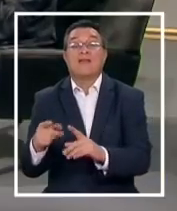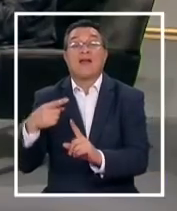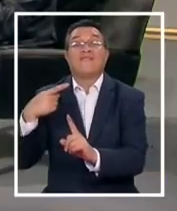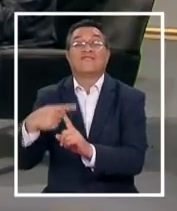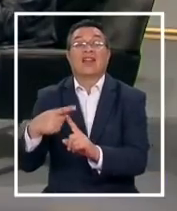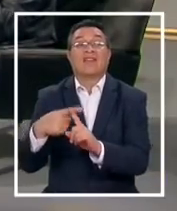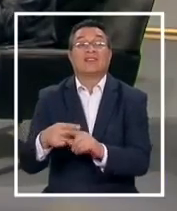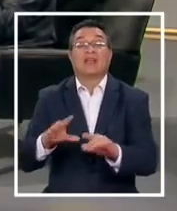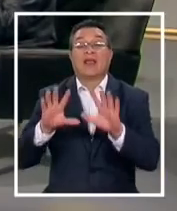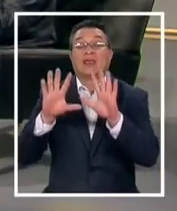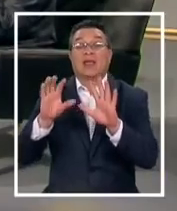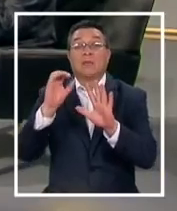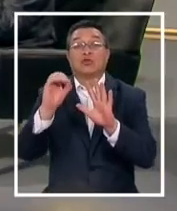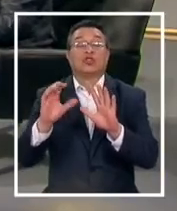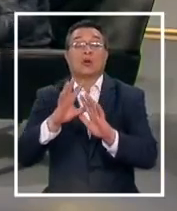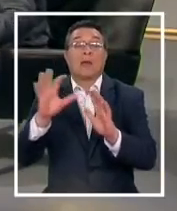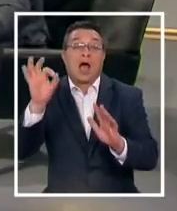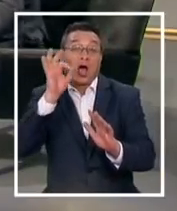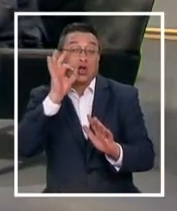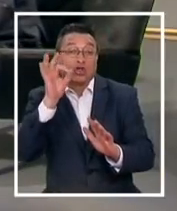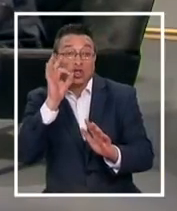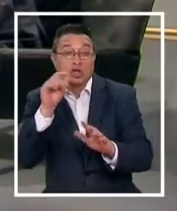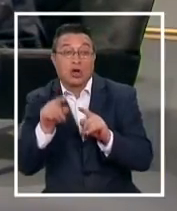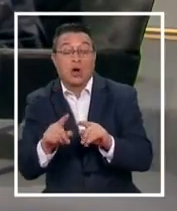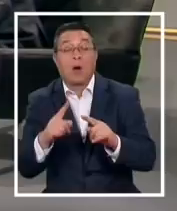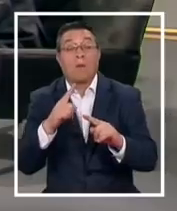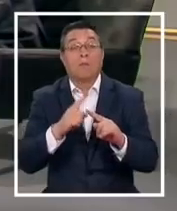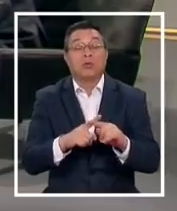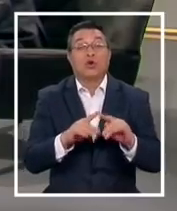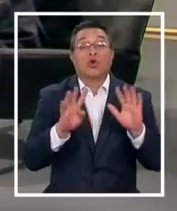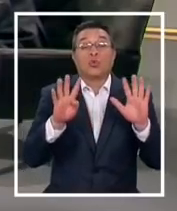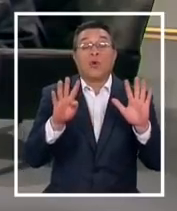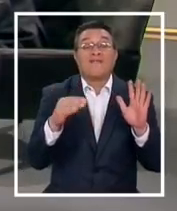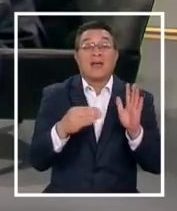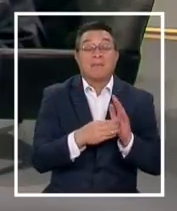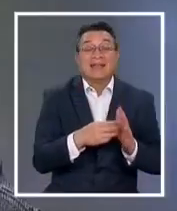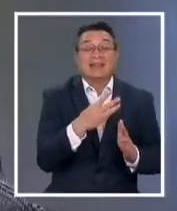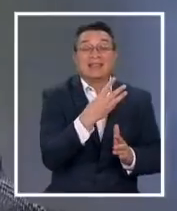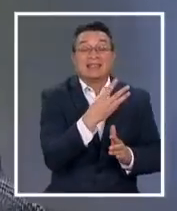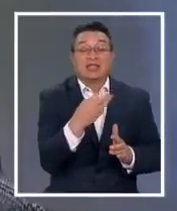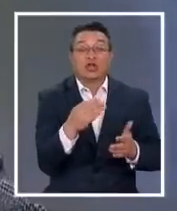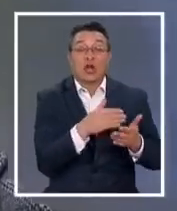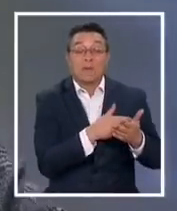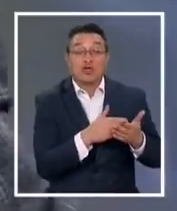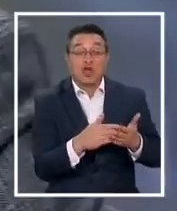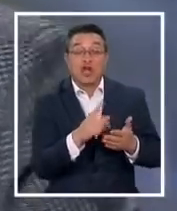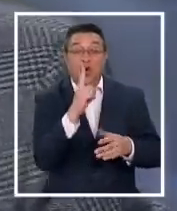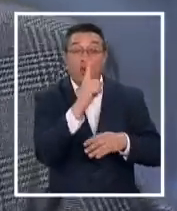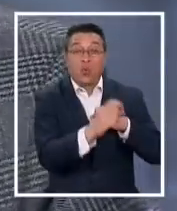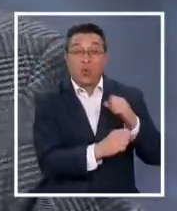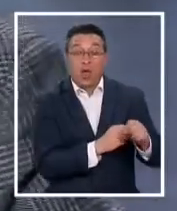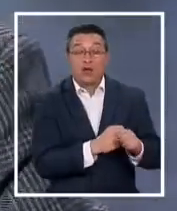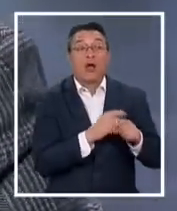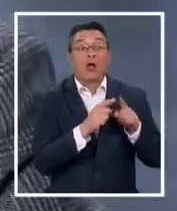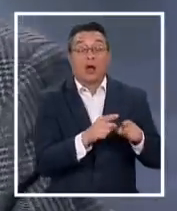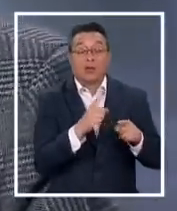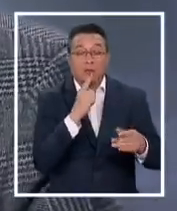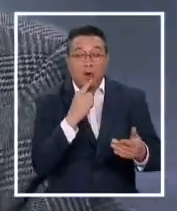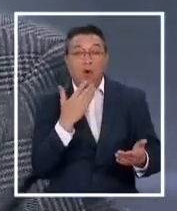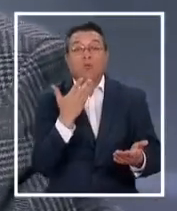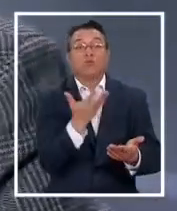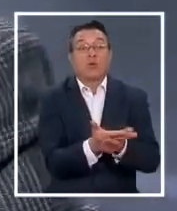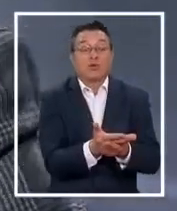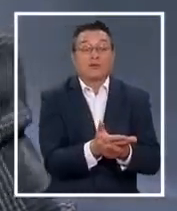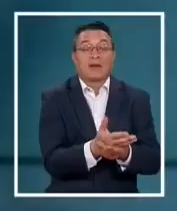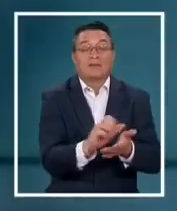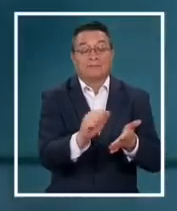al 10% relativo más rico por 9.300 millones de dólares al año y hacen una propuesta de